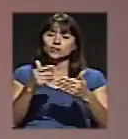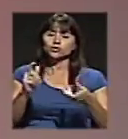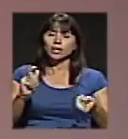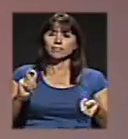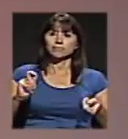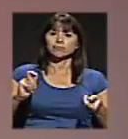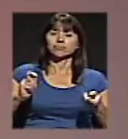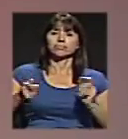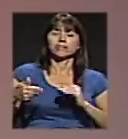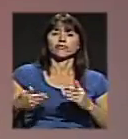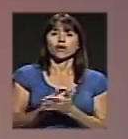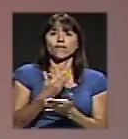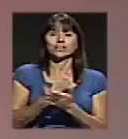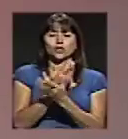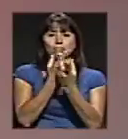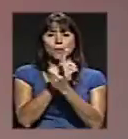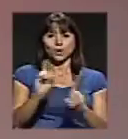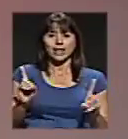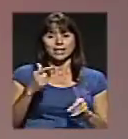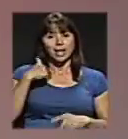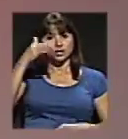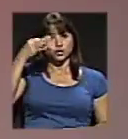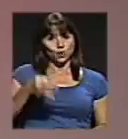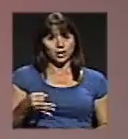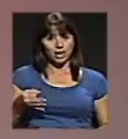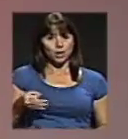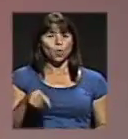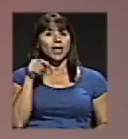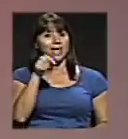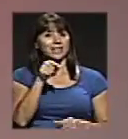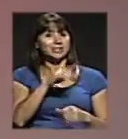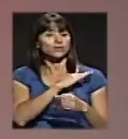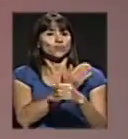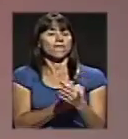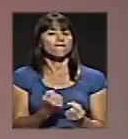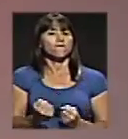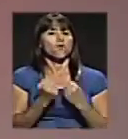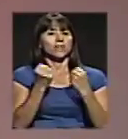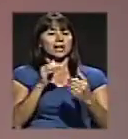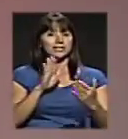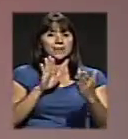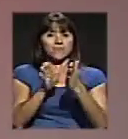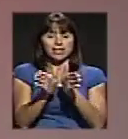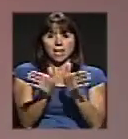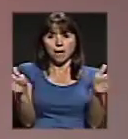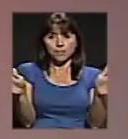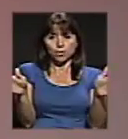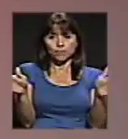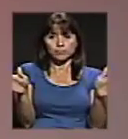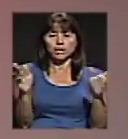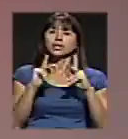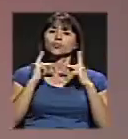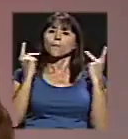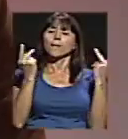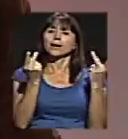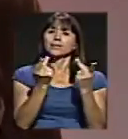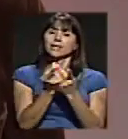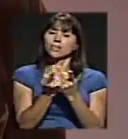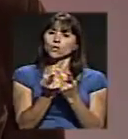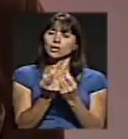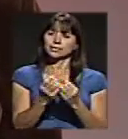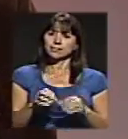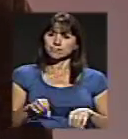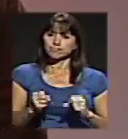democrática. Yo creo que esa es una fortaleza del Frente Amplio. El Frente Amplio es un partido que se alimenta de viejos